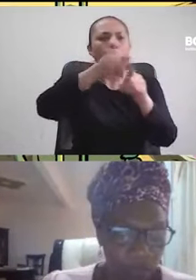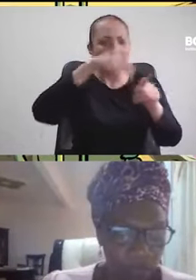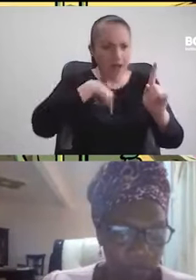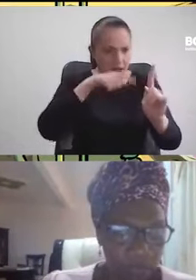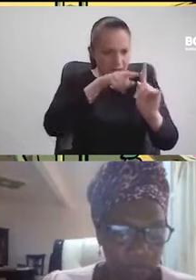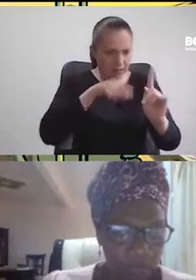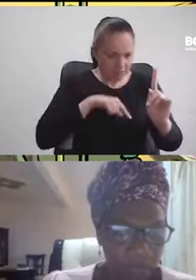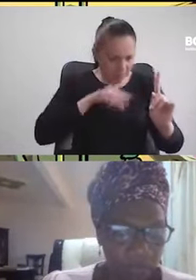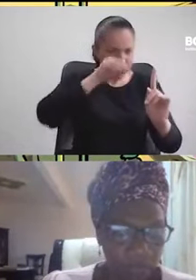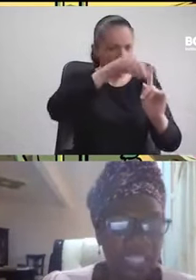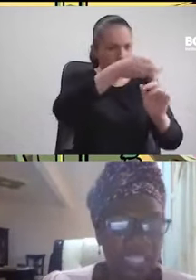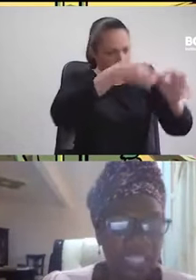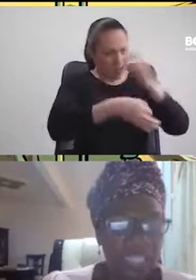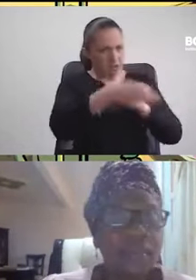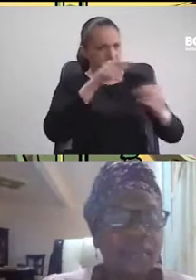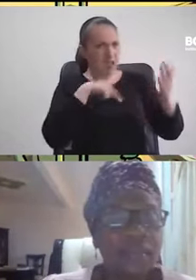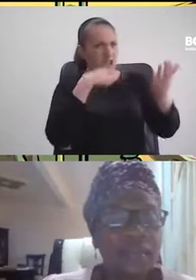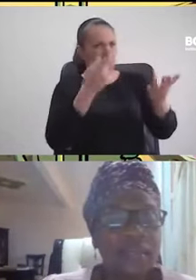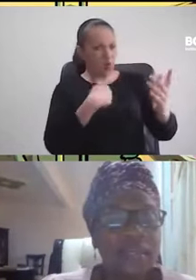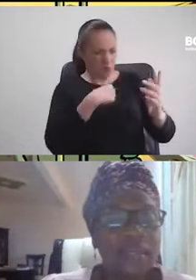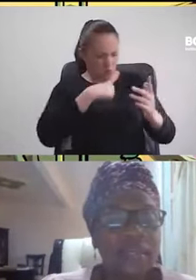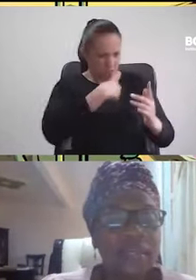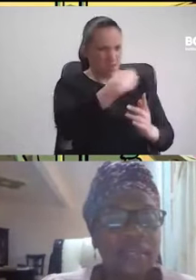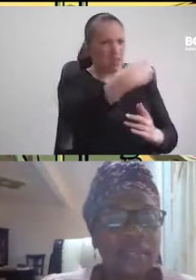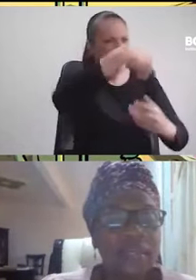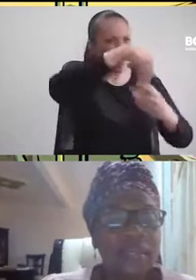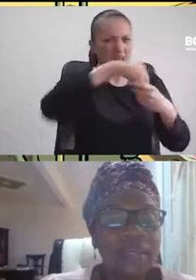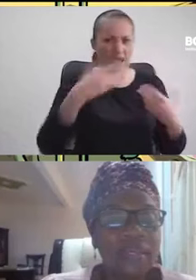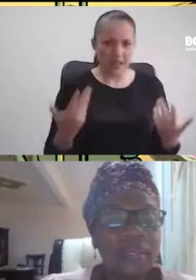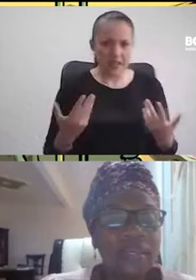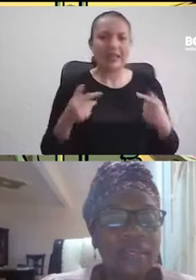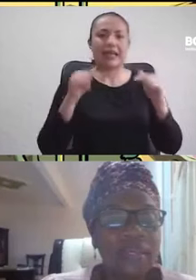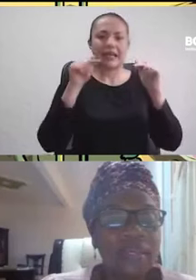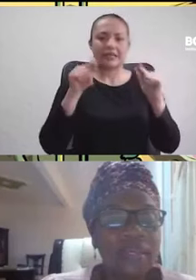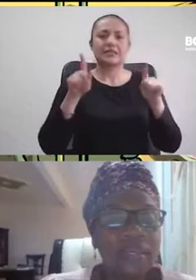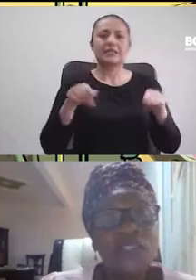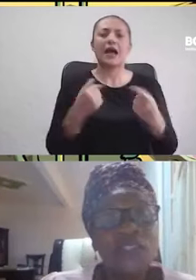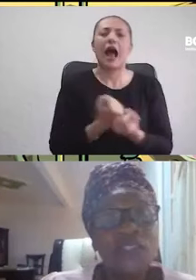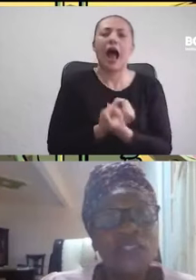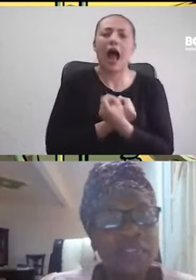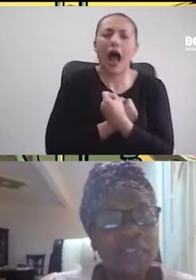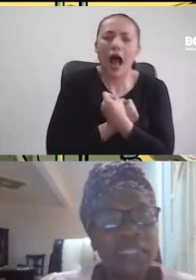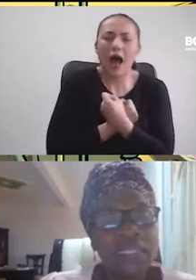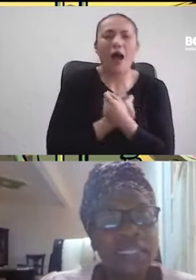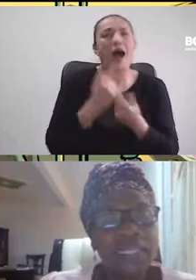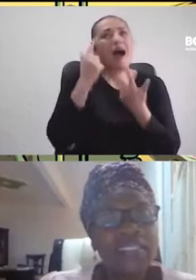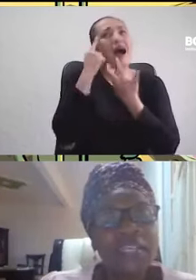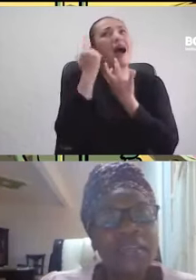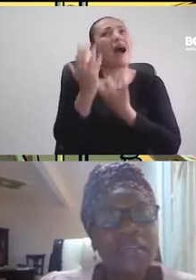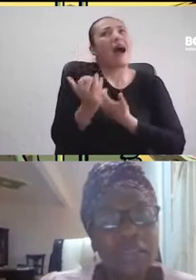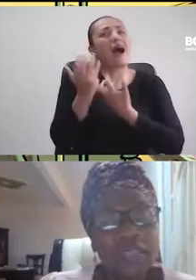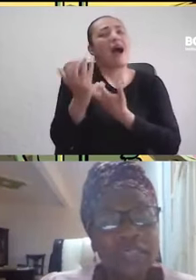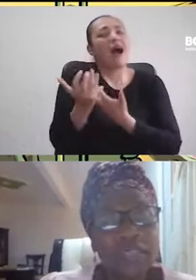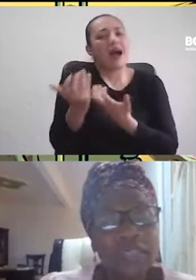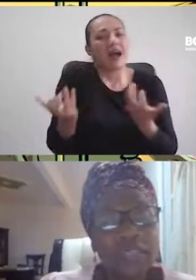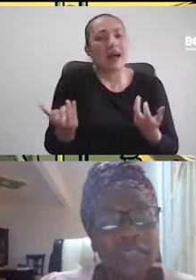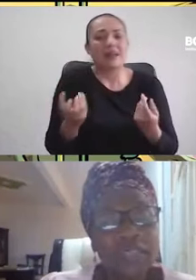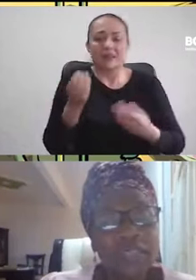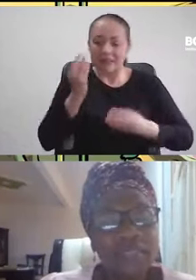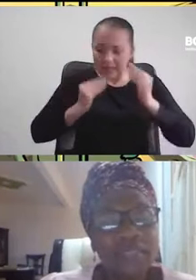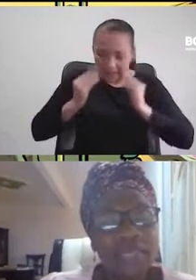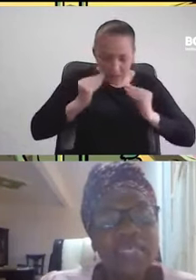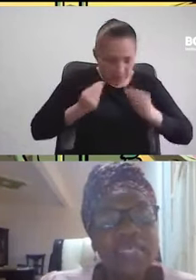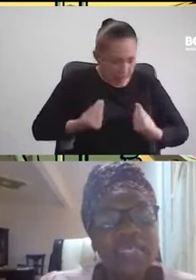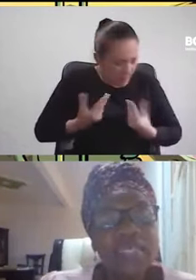representados. Bien, esos amores, esos anhelos, esas vivencias